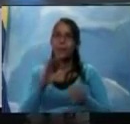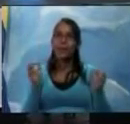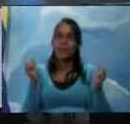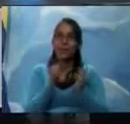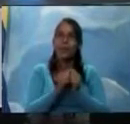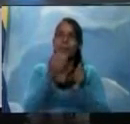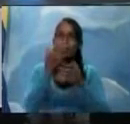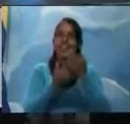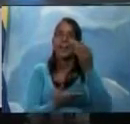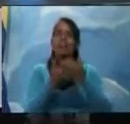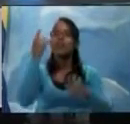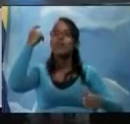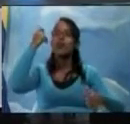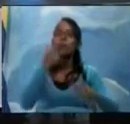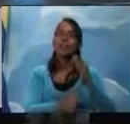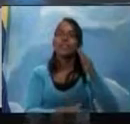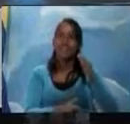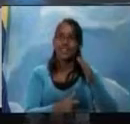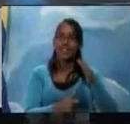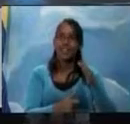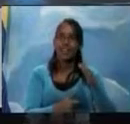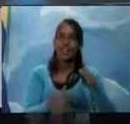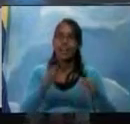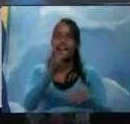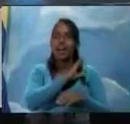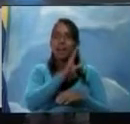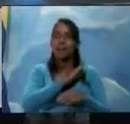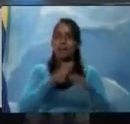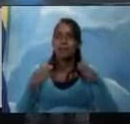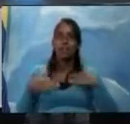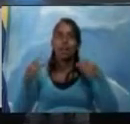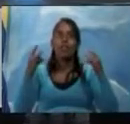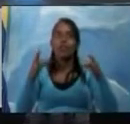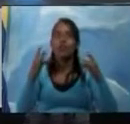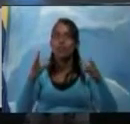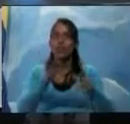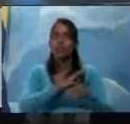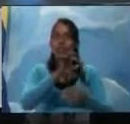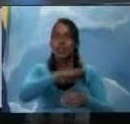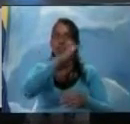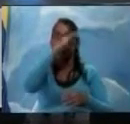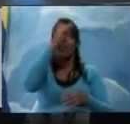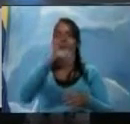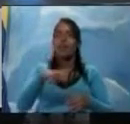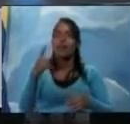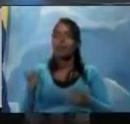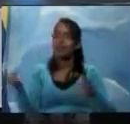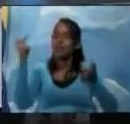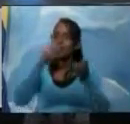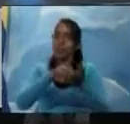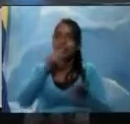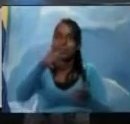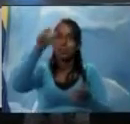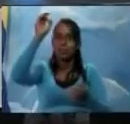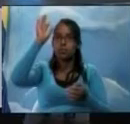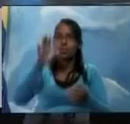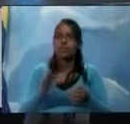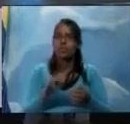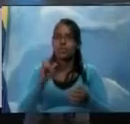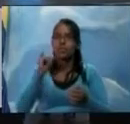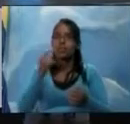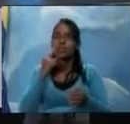las manos vacías. A mí me da dolor en el alma cuando se levanta un pastor y